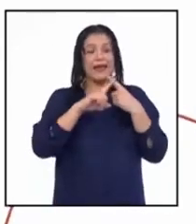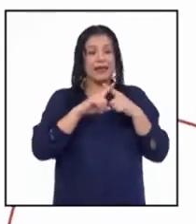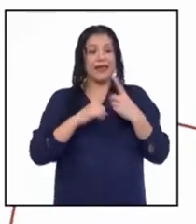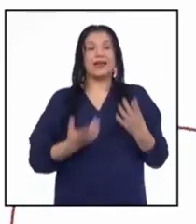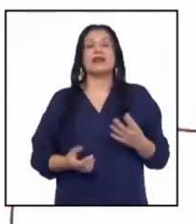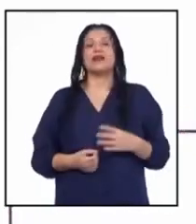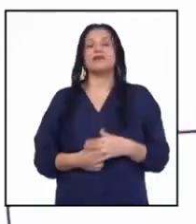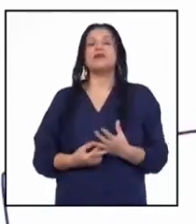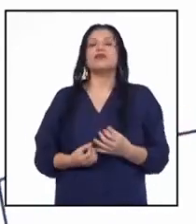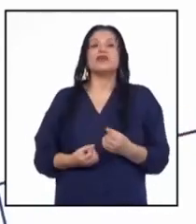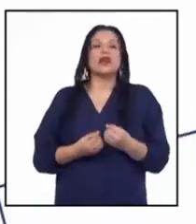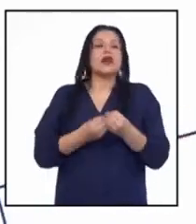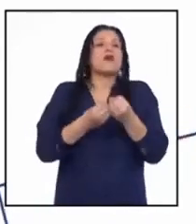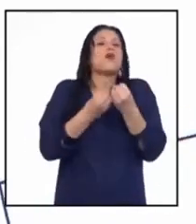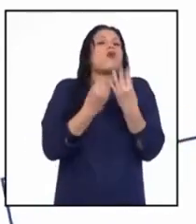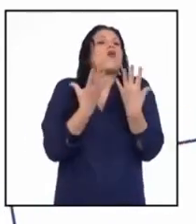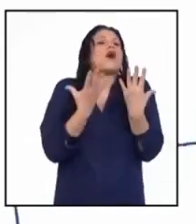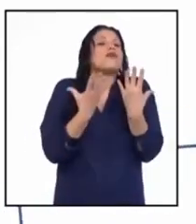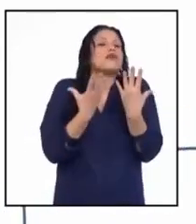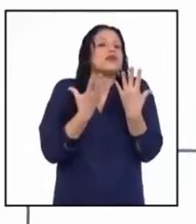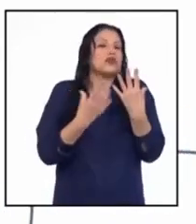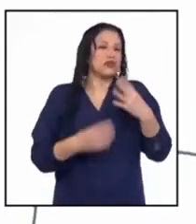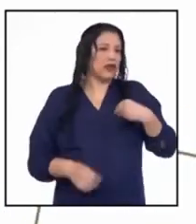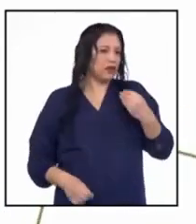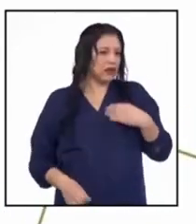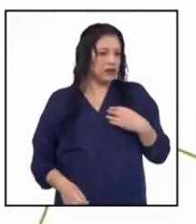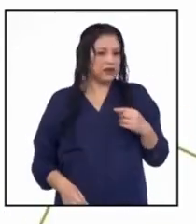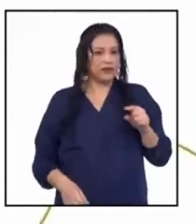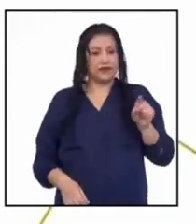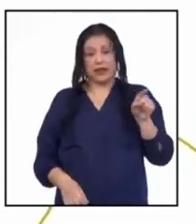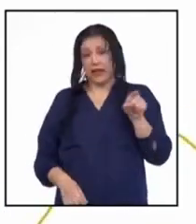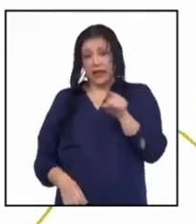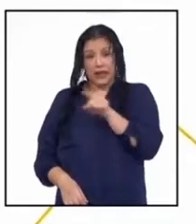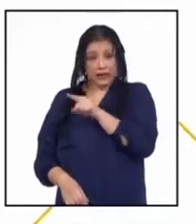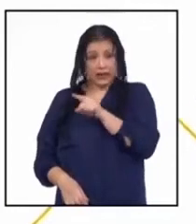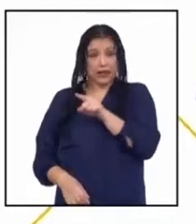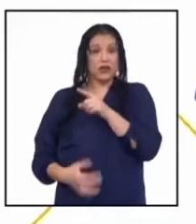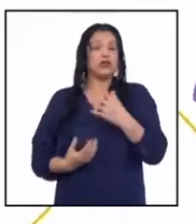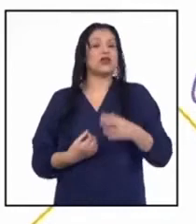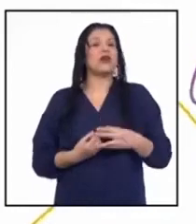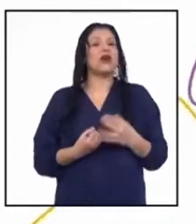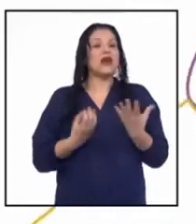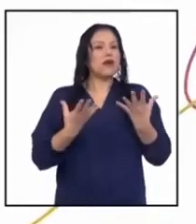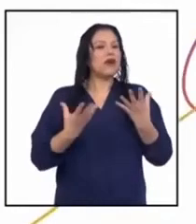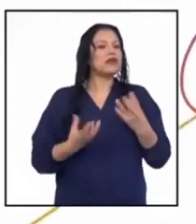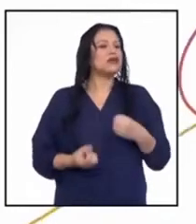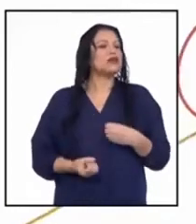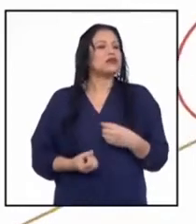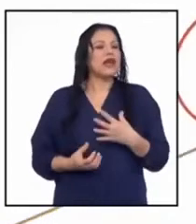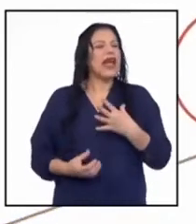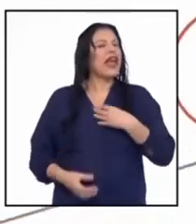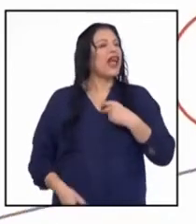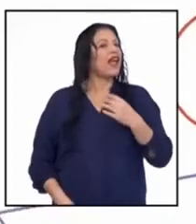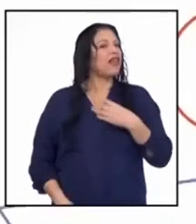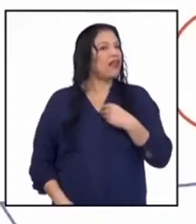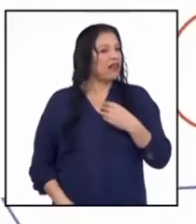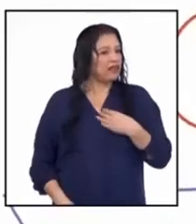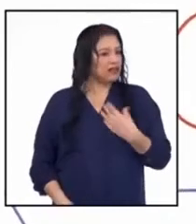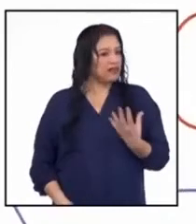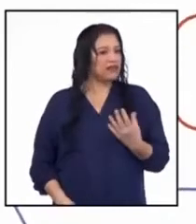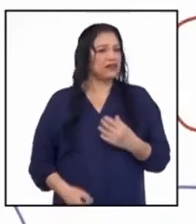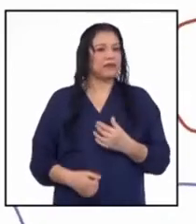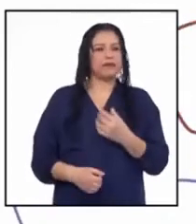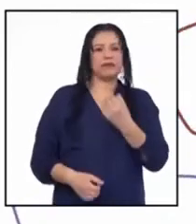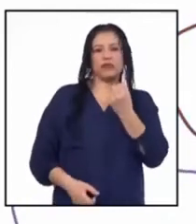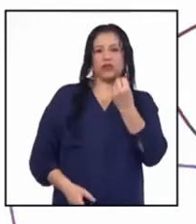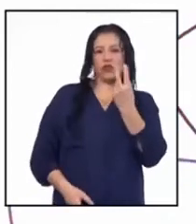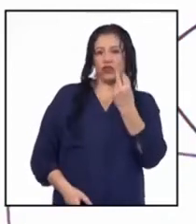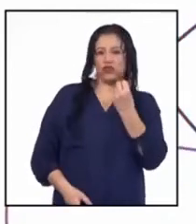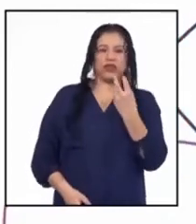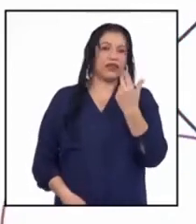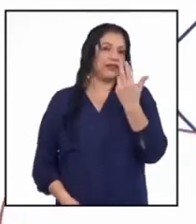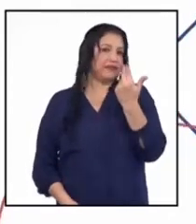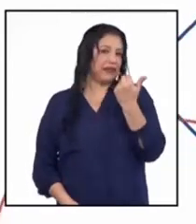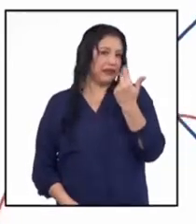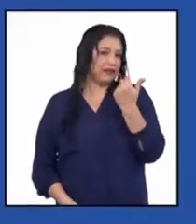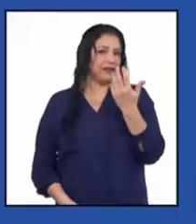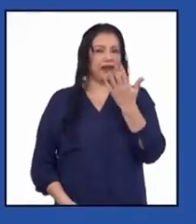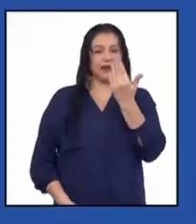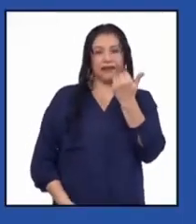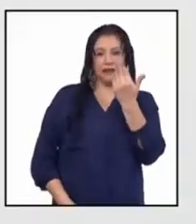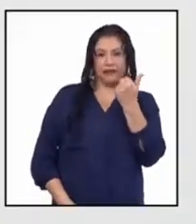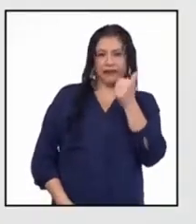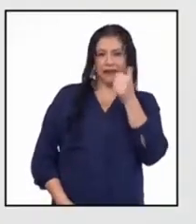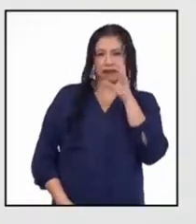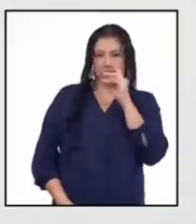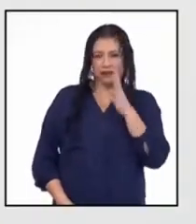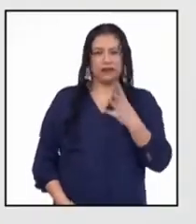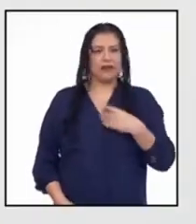frecuencia absoluta, cantidad de adolescentes. Y en el eje Y la categoría edades de los adolescentes, 12, 13, 15 y 17